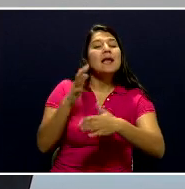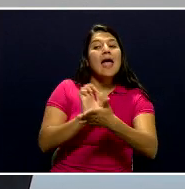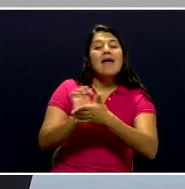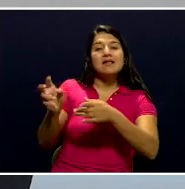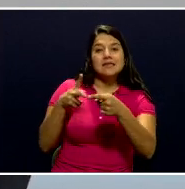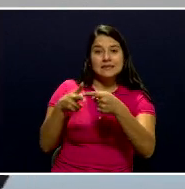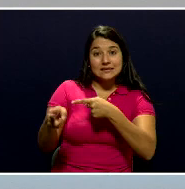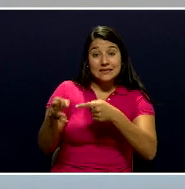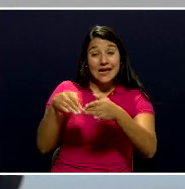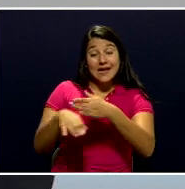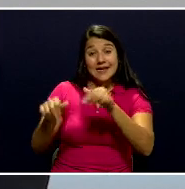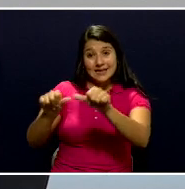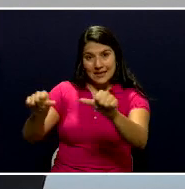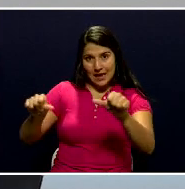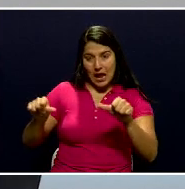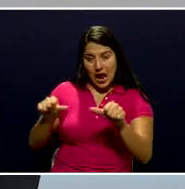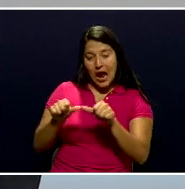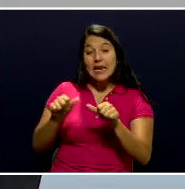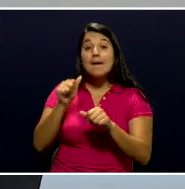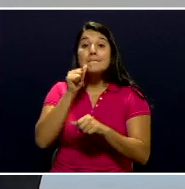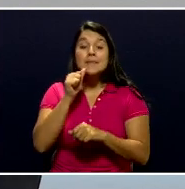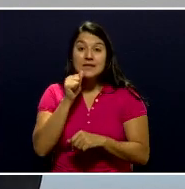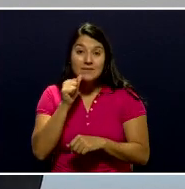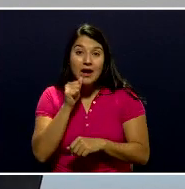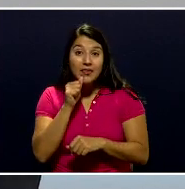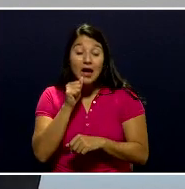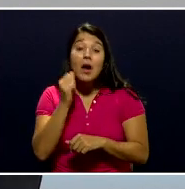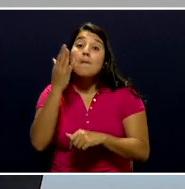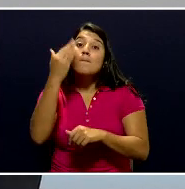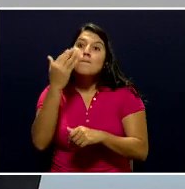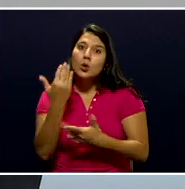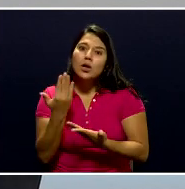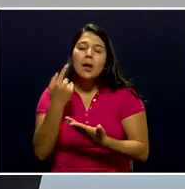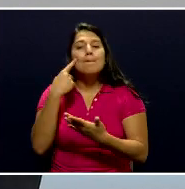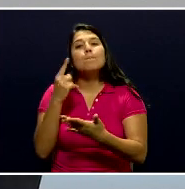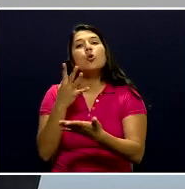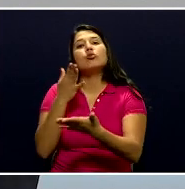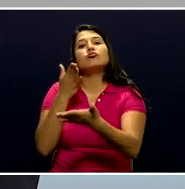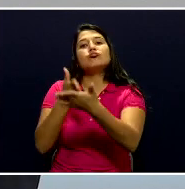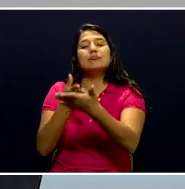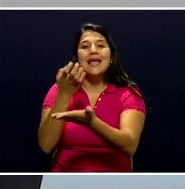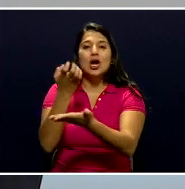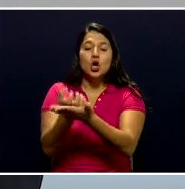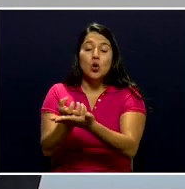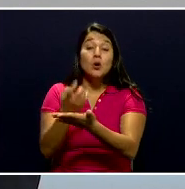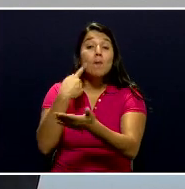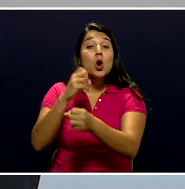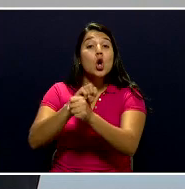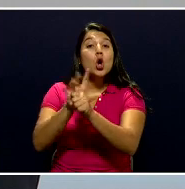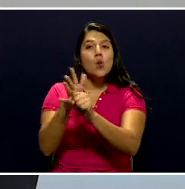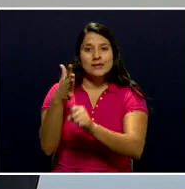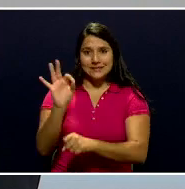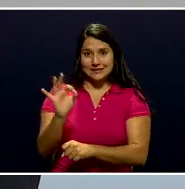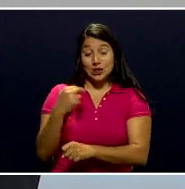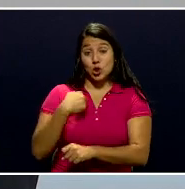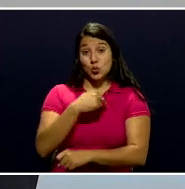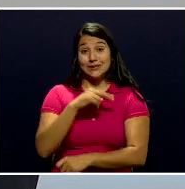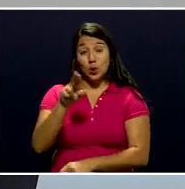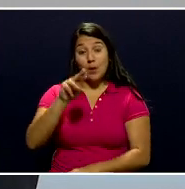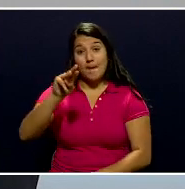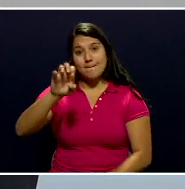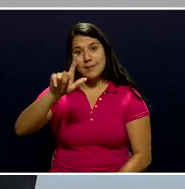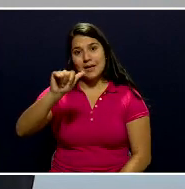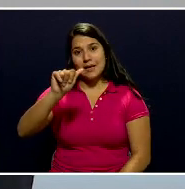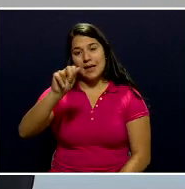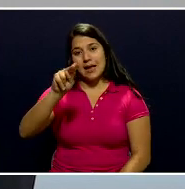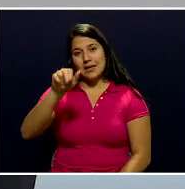sector privado como parte del impacto que genera en la economía el COVID-19. Nuestra compañera Melanie Corrales